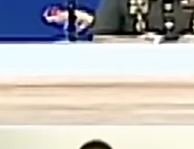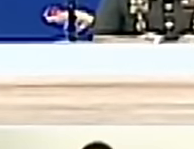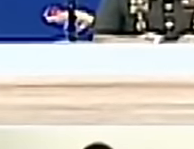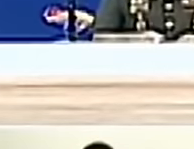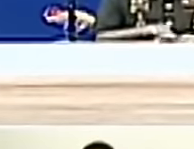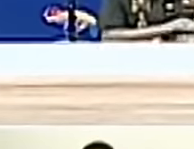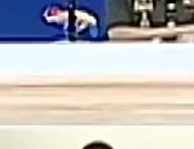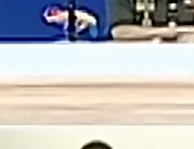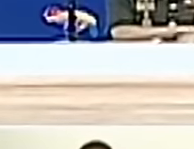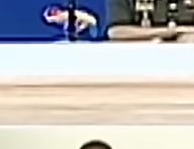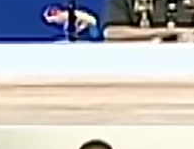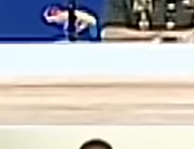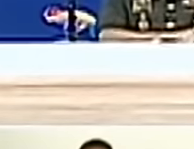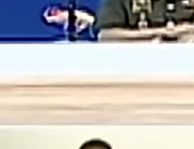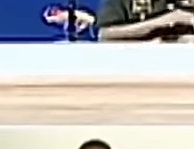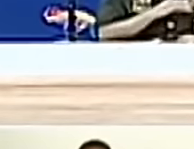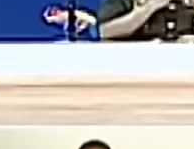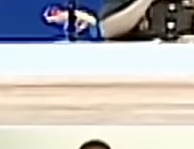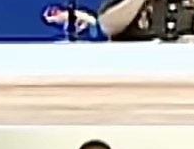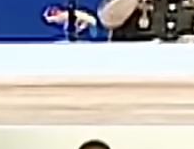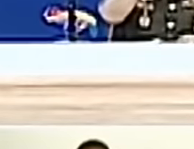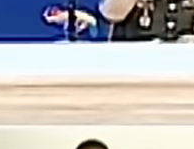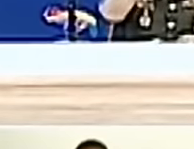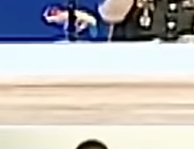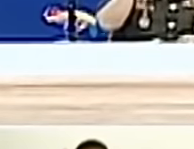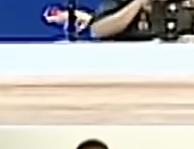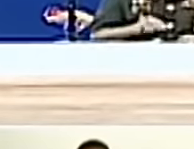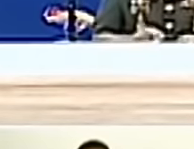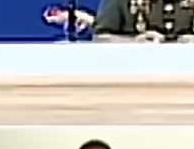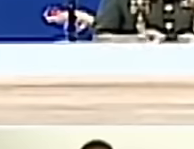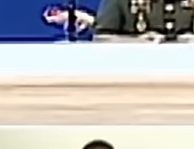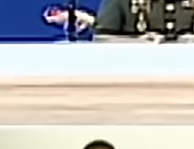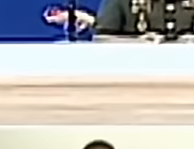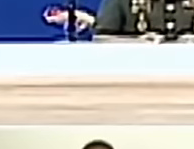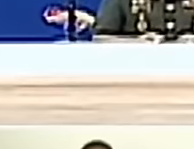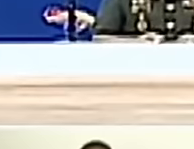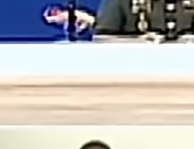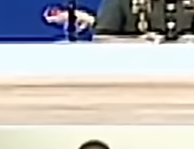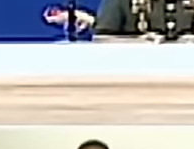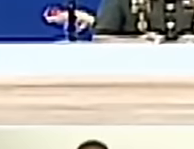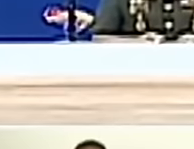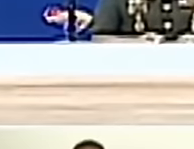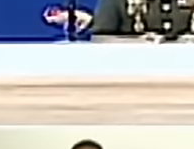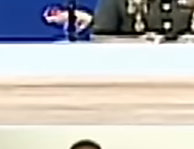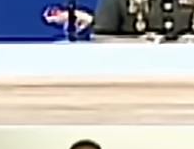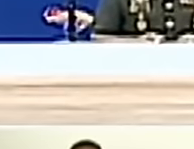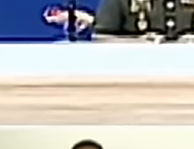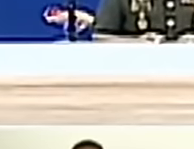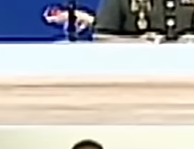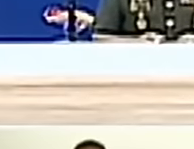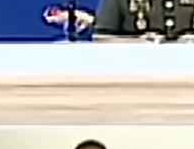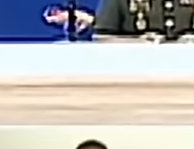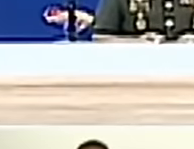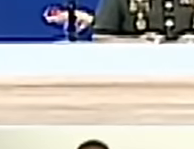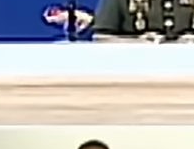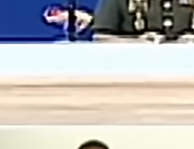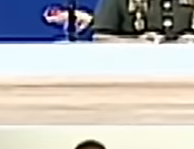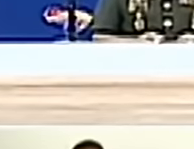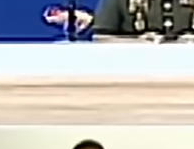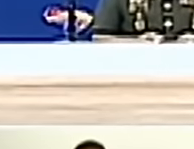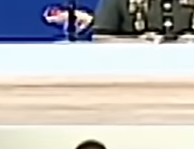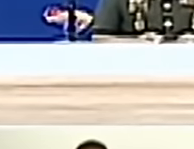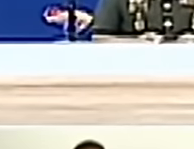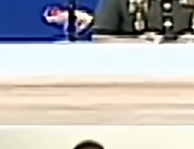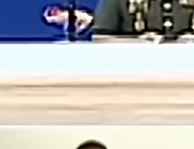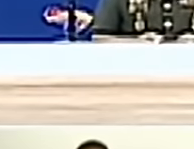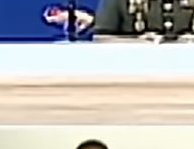¿Ah? Mira, brillando. Eudes Hernández Rosa, de la Academia Militar del Ejército